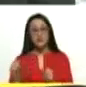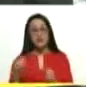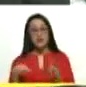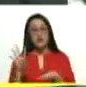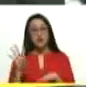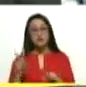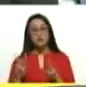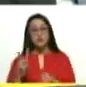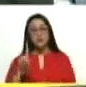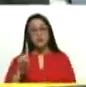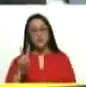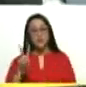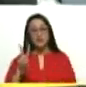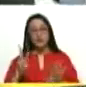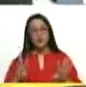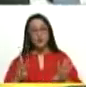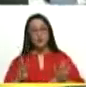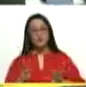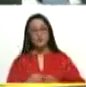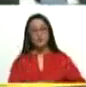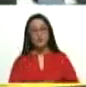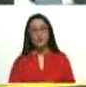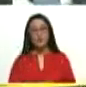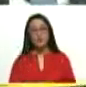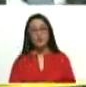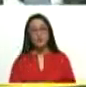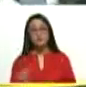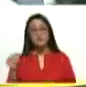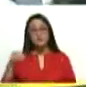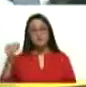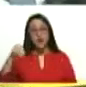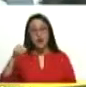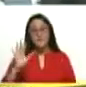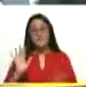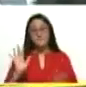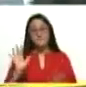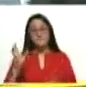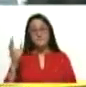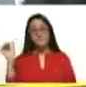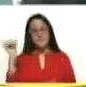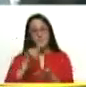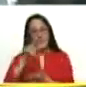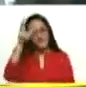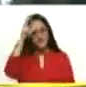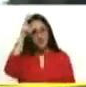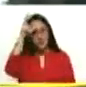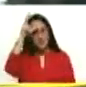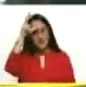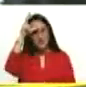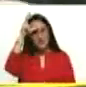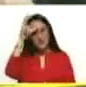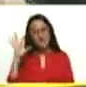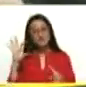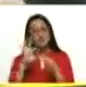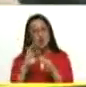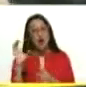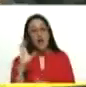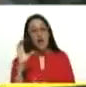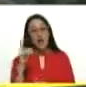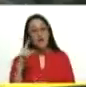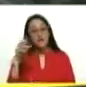21, 28 y muchos más, porque Turkish Airlines no solo une a Caracas y